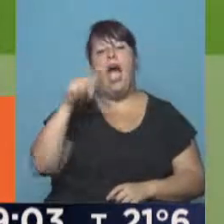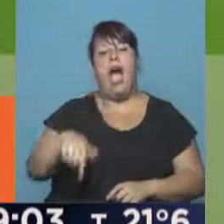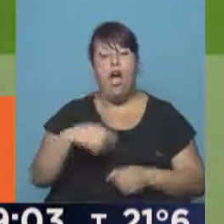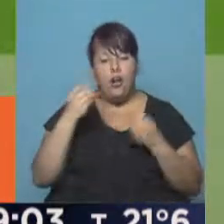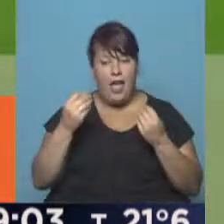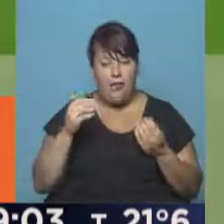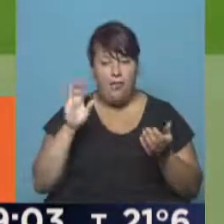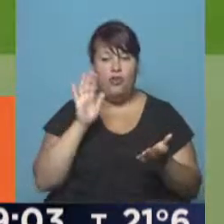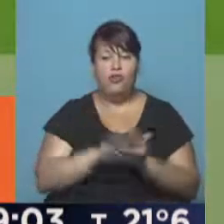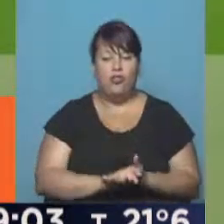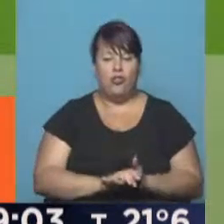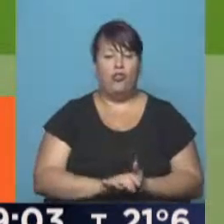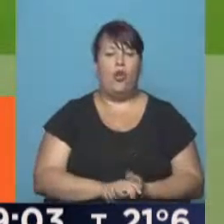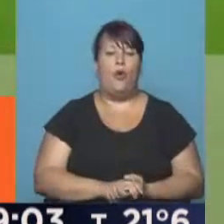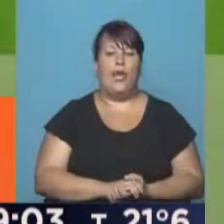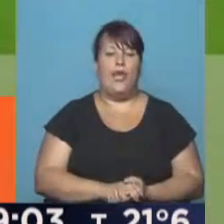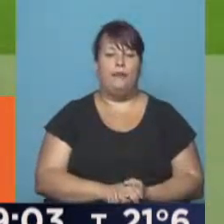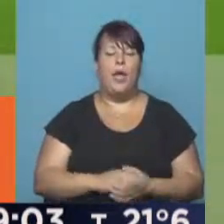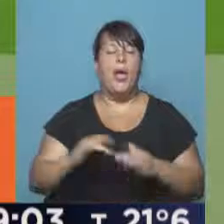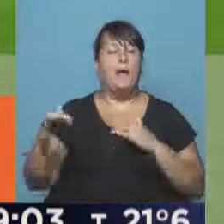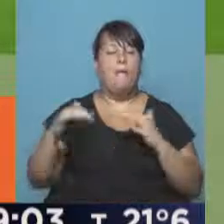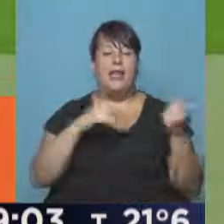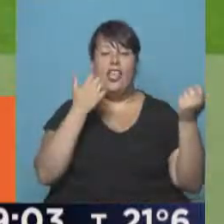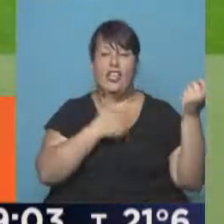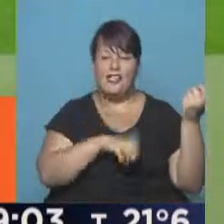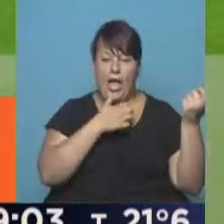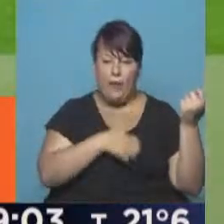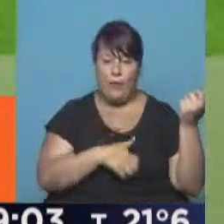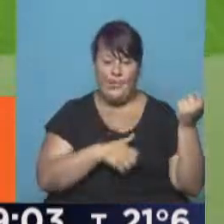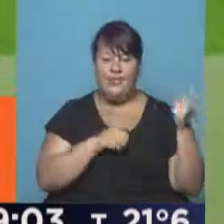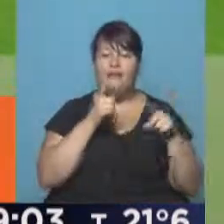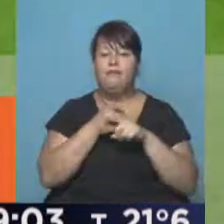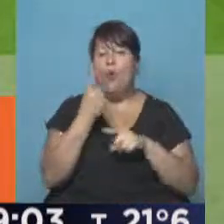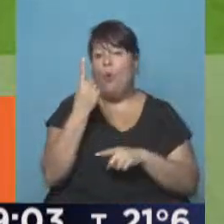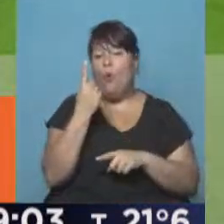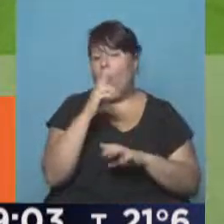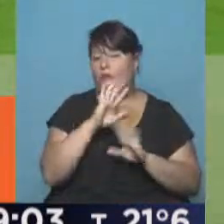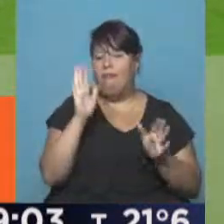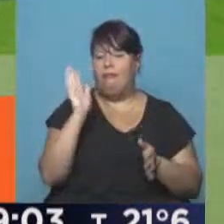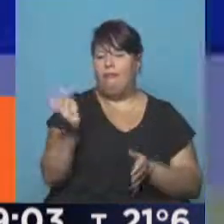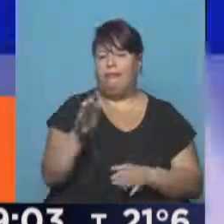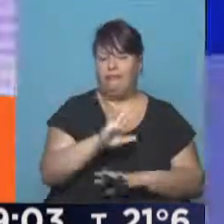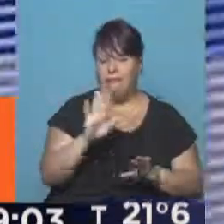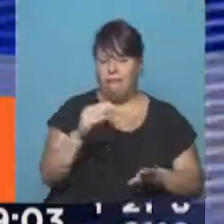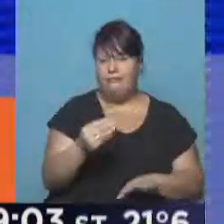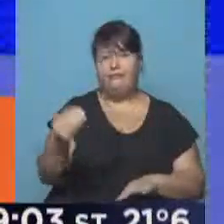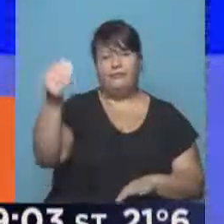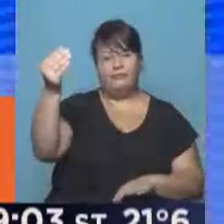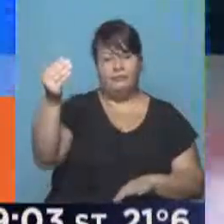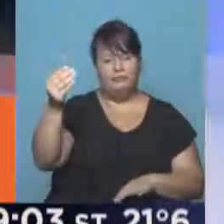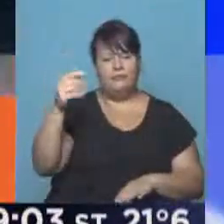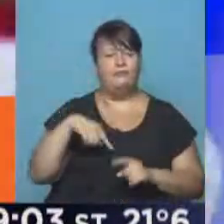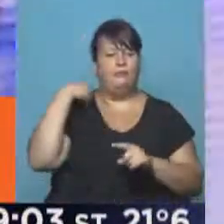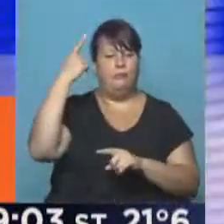que fue el partido de Sevilla, tan solo un trámite para meterse en la próxima instancia